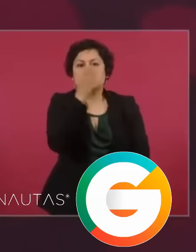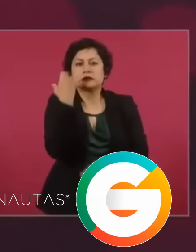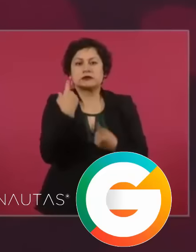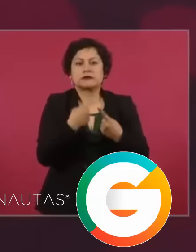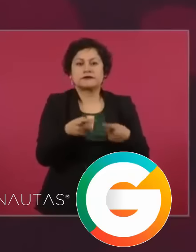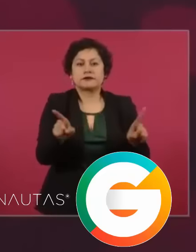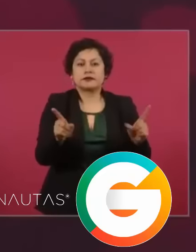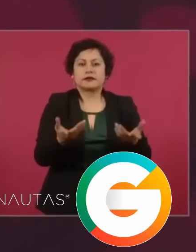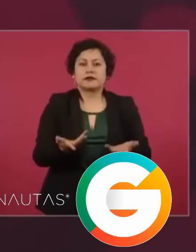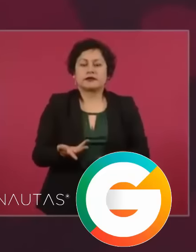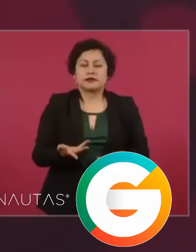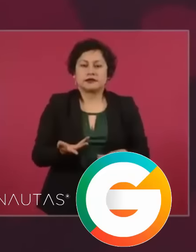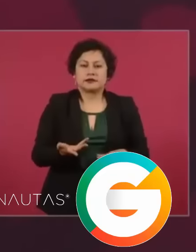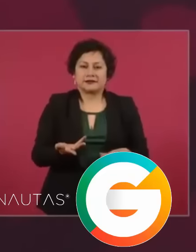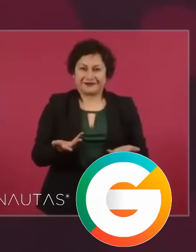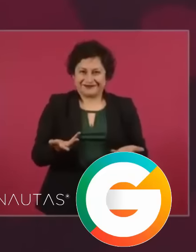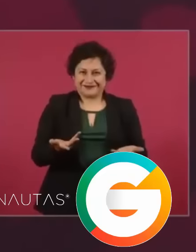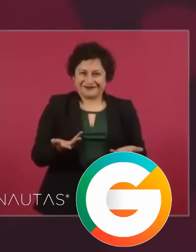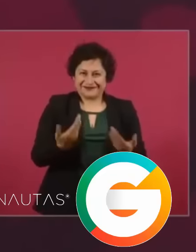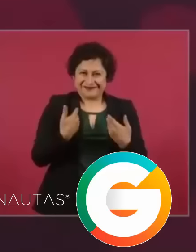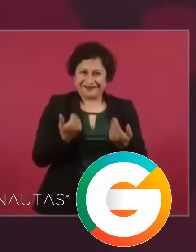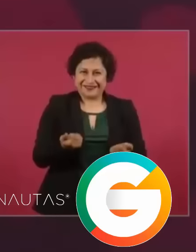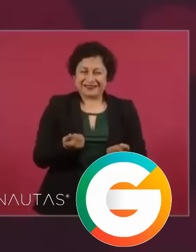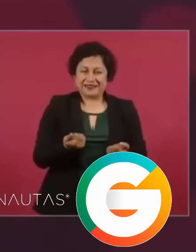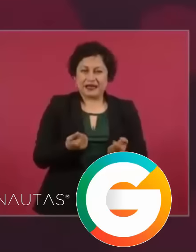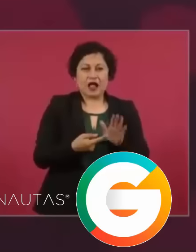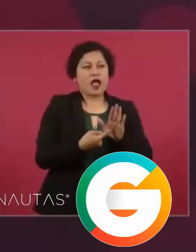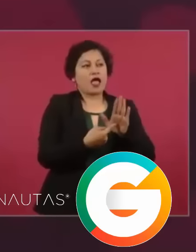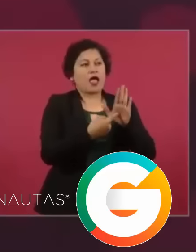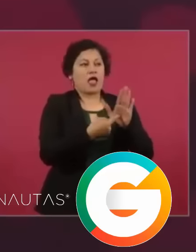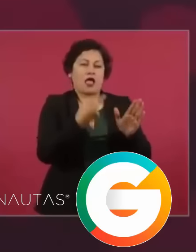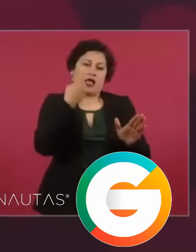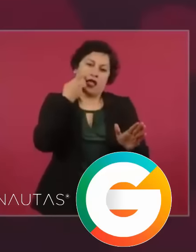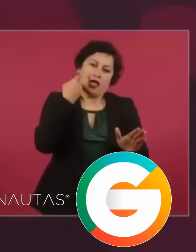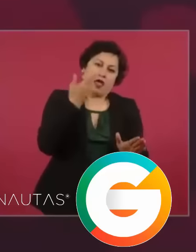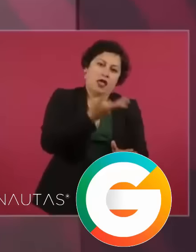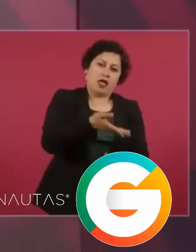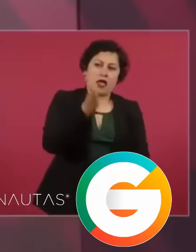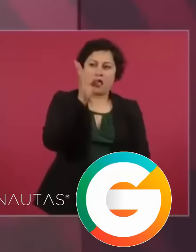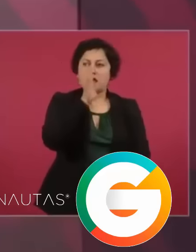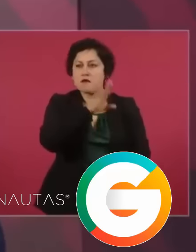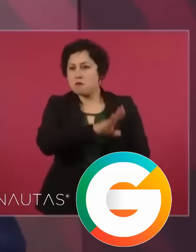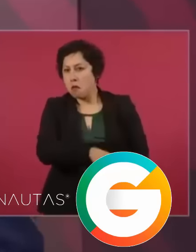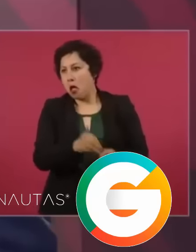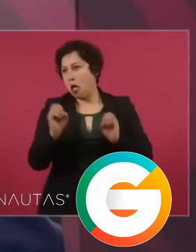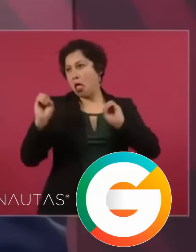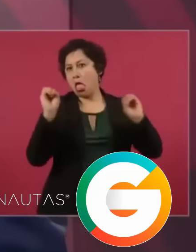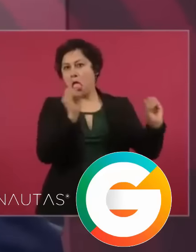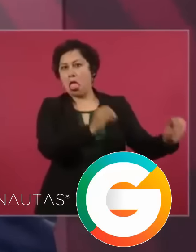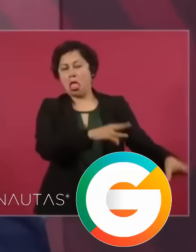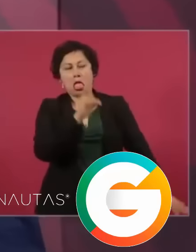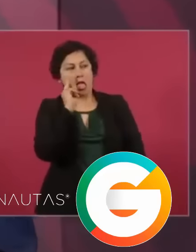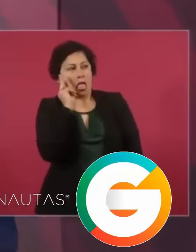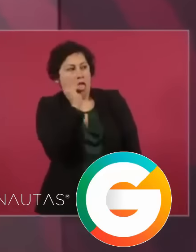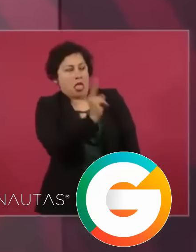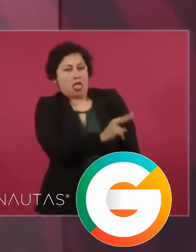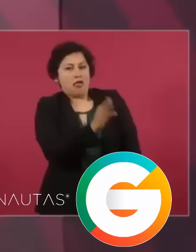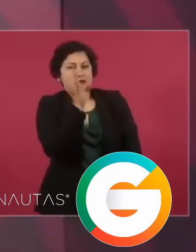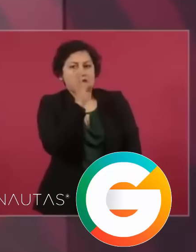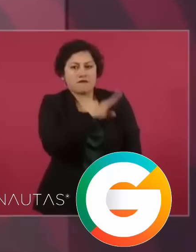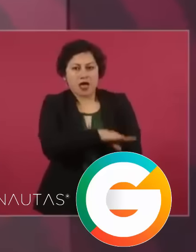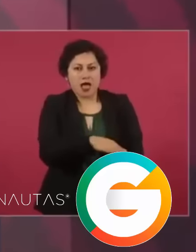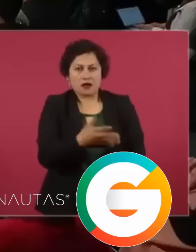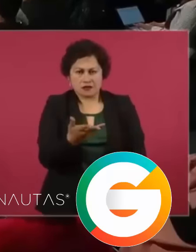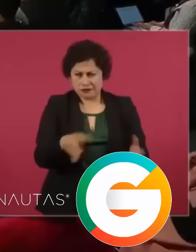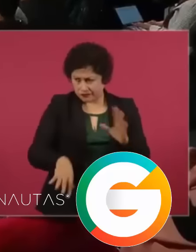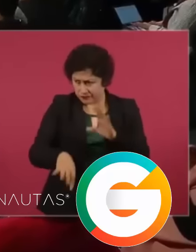O sea, primero cuestionando de la falta de mantenimiento de Laguna Verde, miren en qué situación está. A ver, ¿por qué no pones